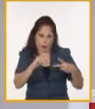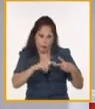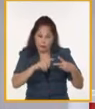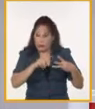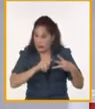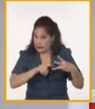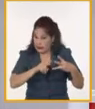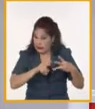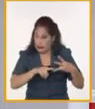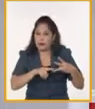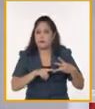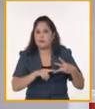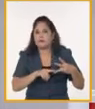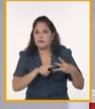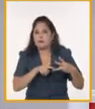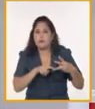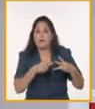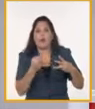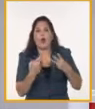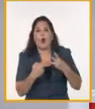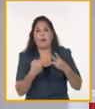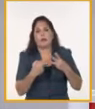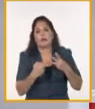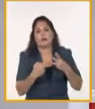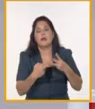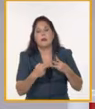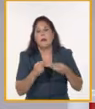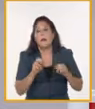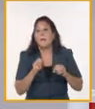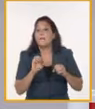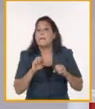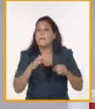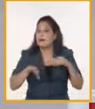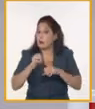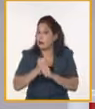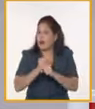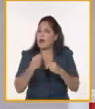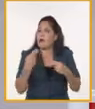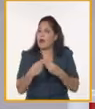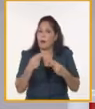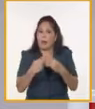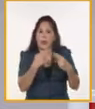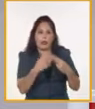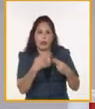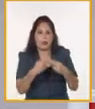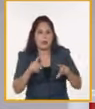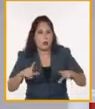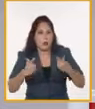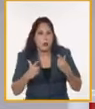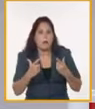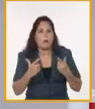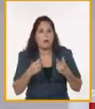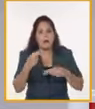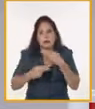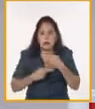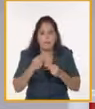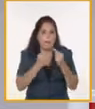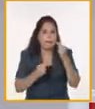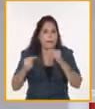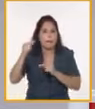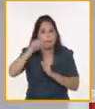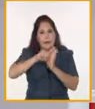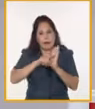el punto de vista del ámbito de la competencia del Ministerio de trabajo promover todo lo que tiene que ver con el cumplimiento de los principios